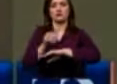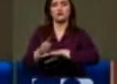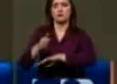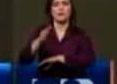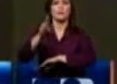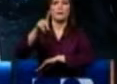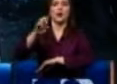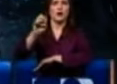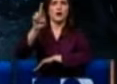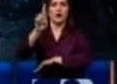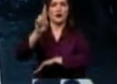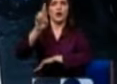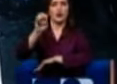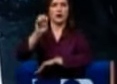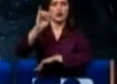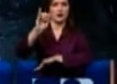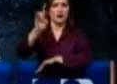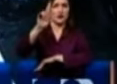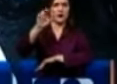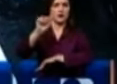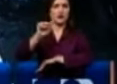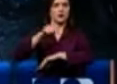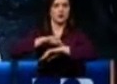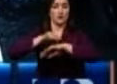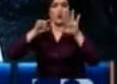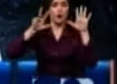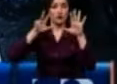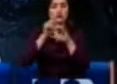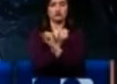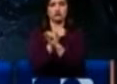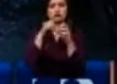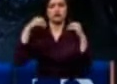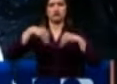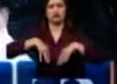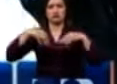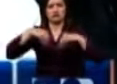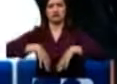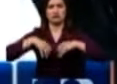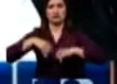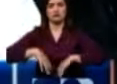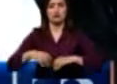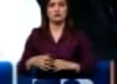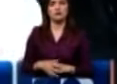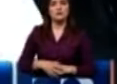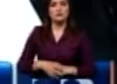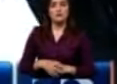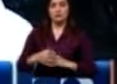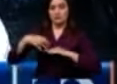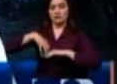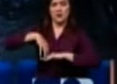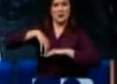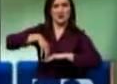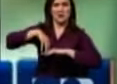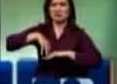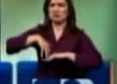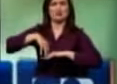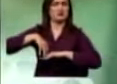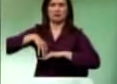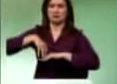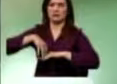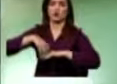Quito. Tipo 8 de la noche comenzó a llover, inmediatamente colapsó el colector de aguas lluvias.